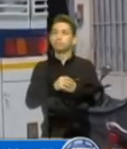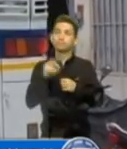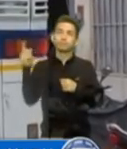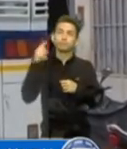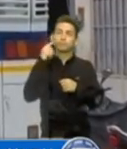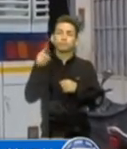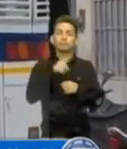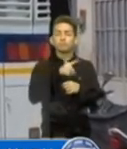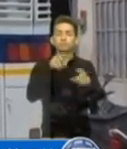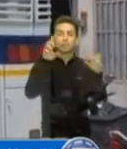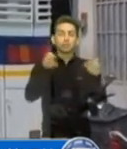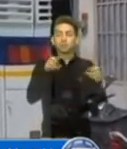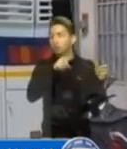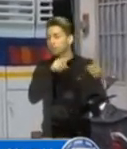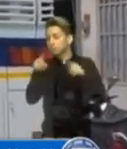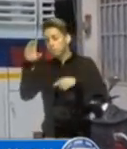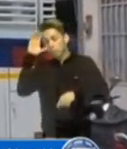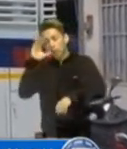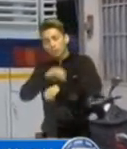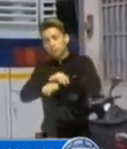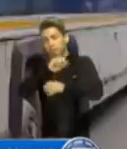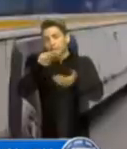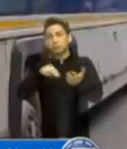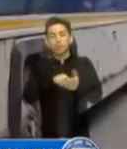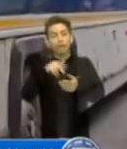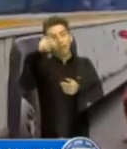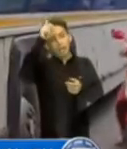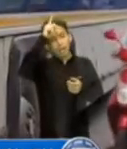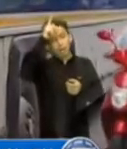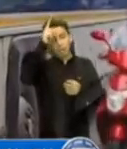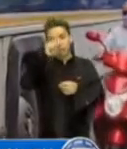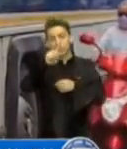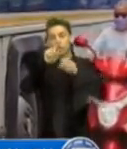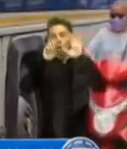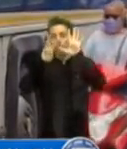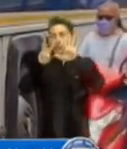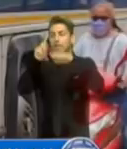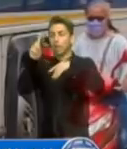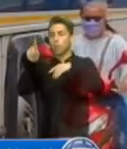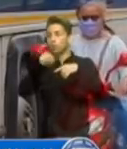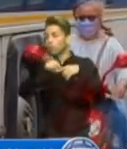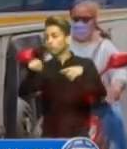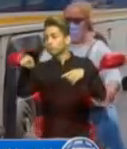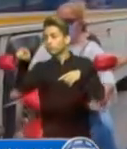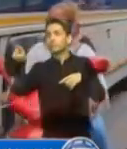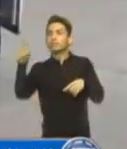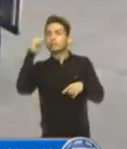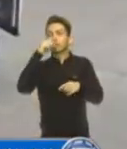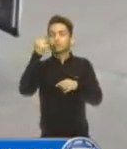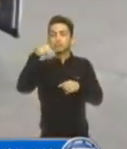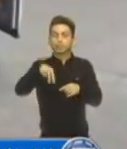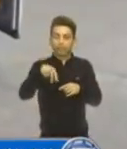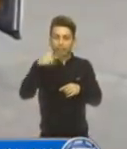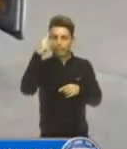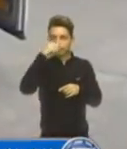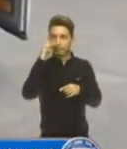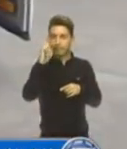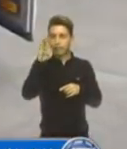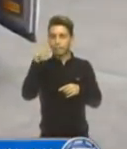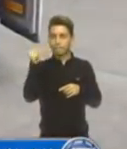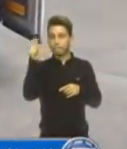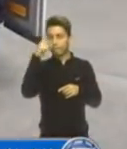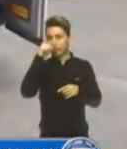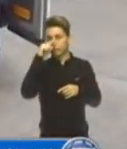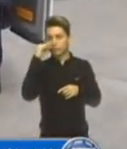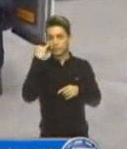de la Policía Nacional Civil en el kilómetro 181, jurisdicción del municipio de San Sebastián Retaluleu, se logró la detención